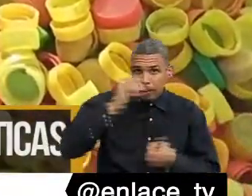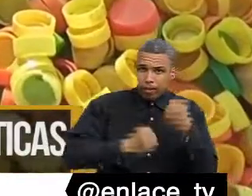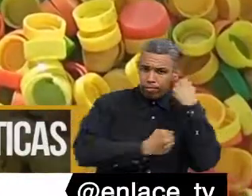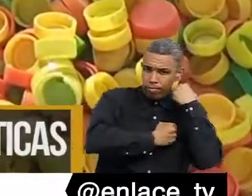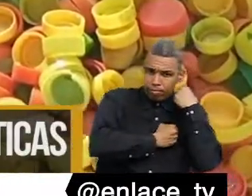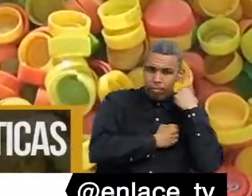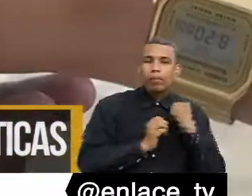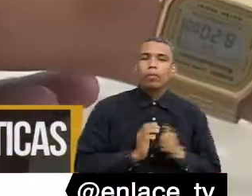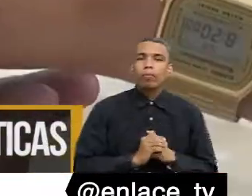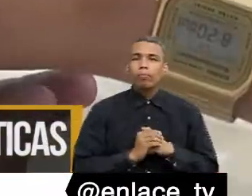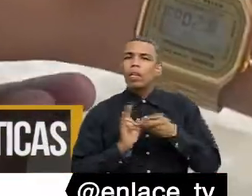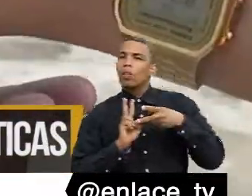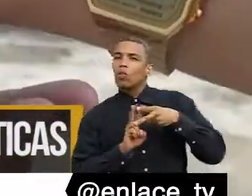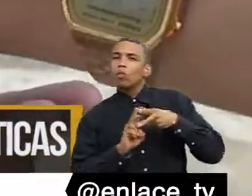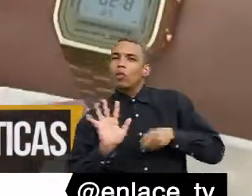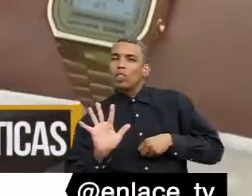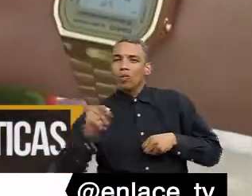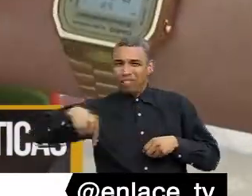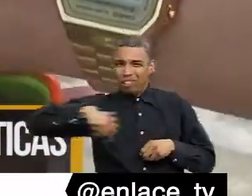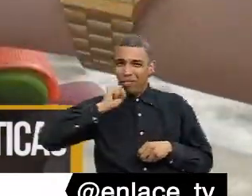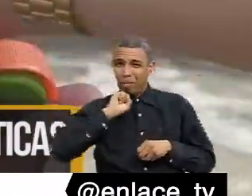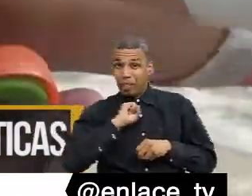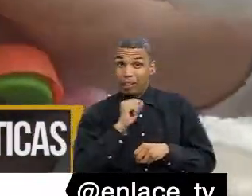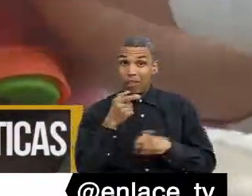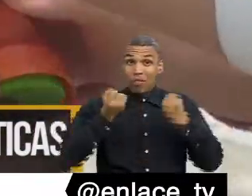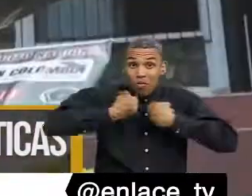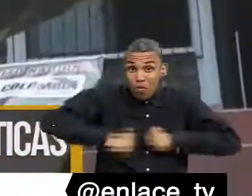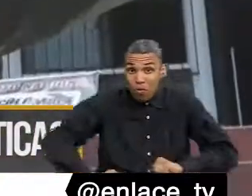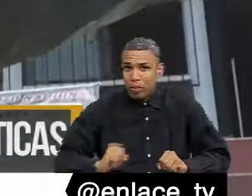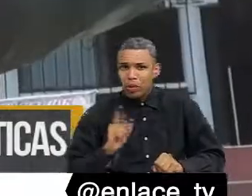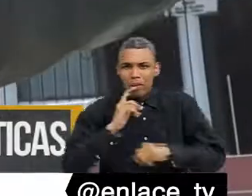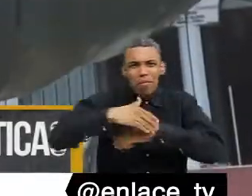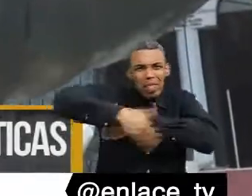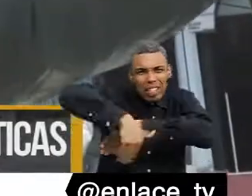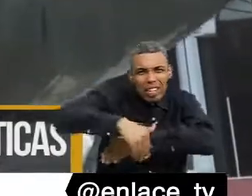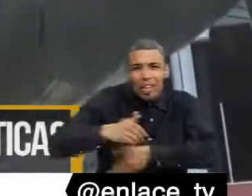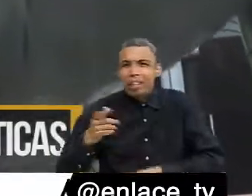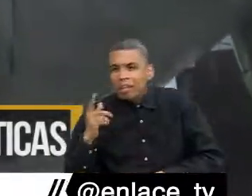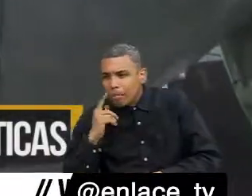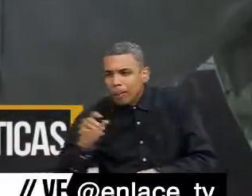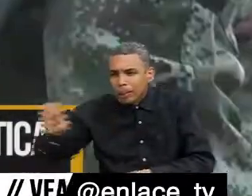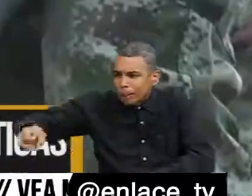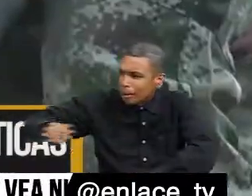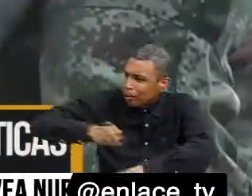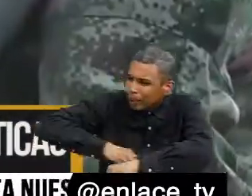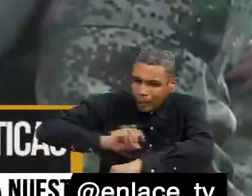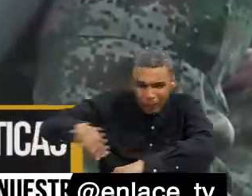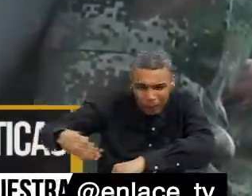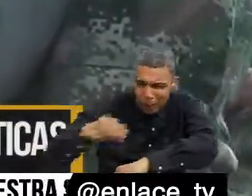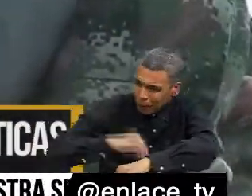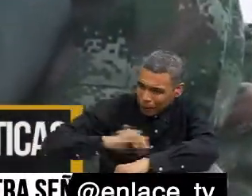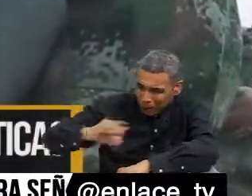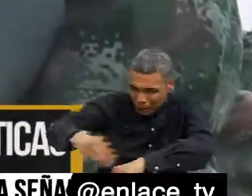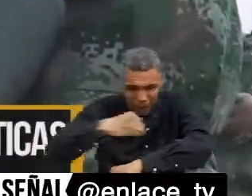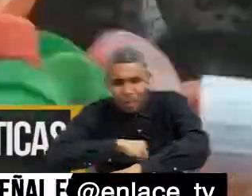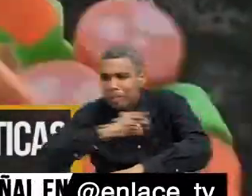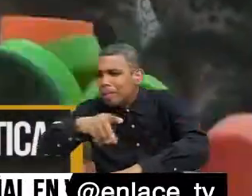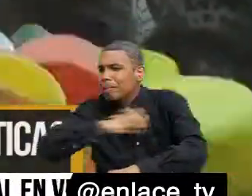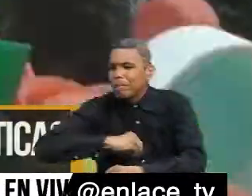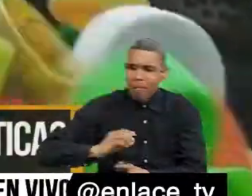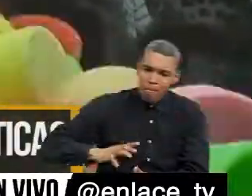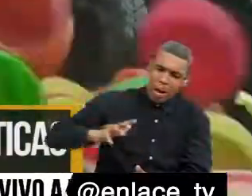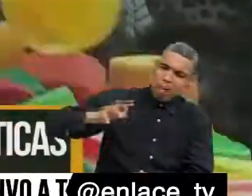hicieron un esfuerzo para recolectar la mayor cantidad de etapas posibles al interior de las brigadas y de las unidades tácticas la quinta brigada